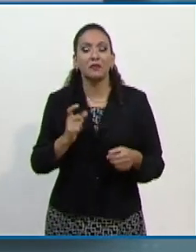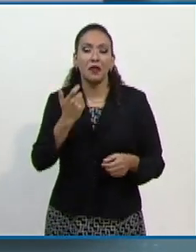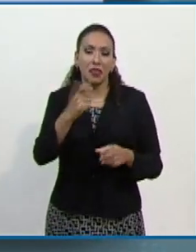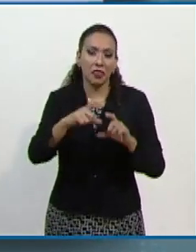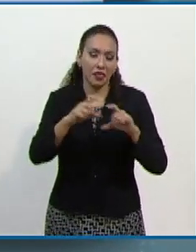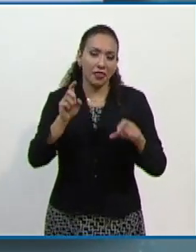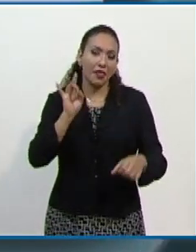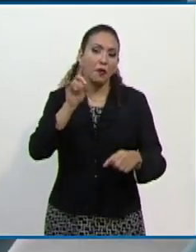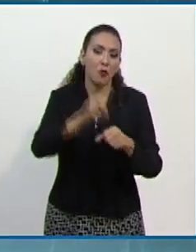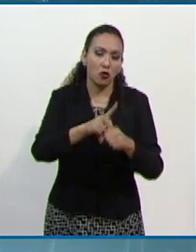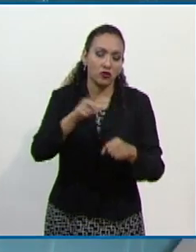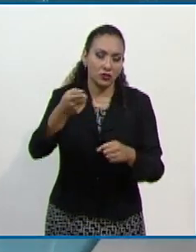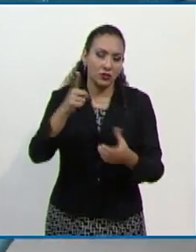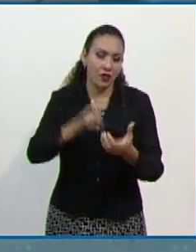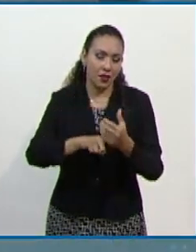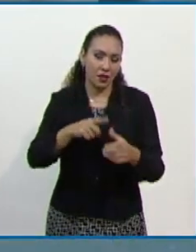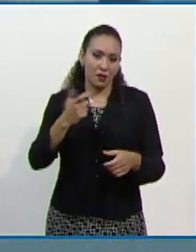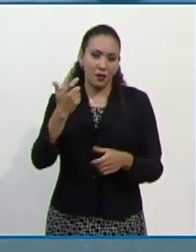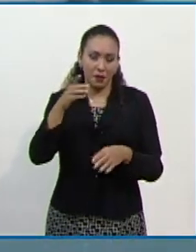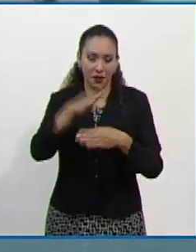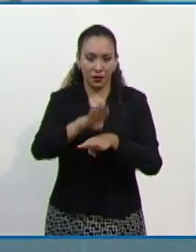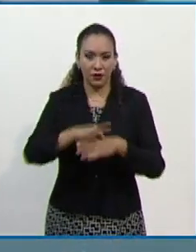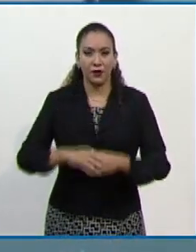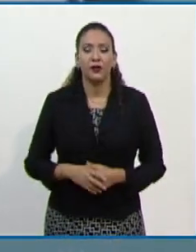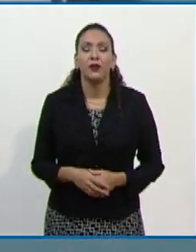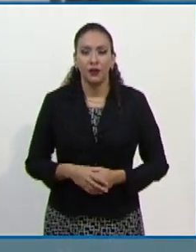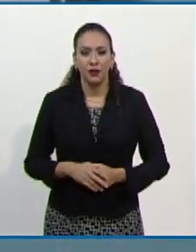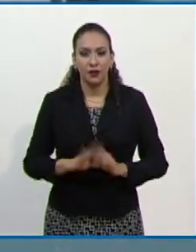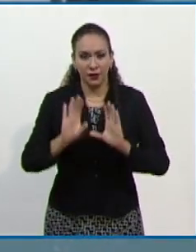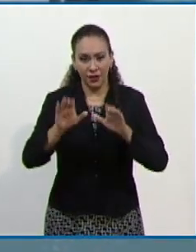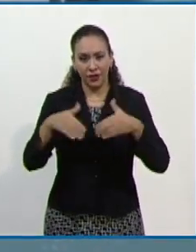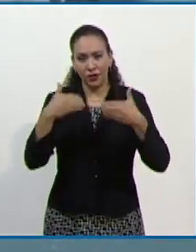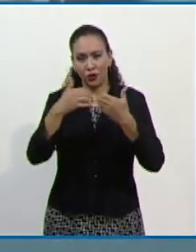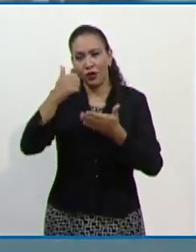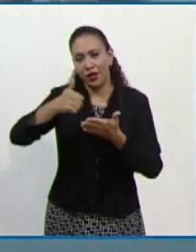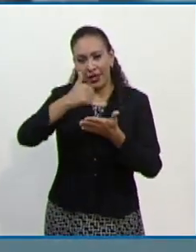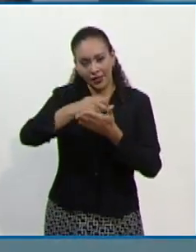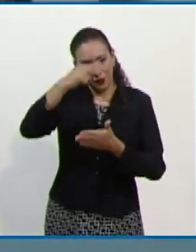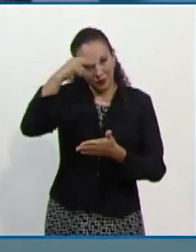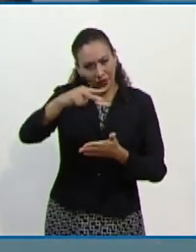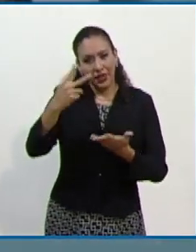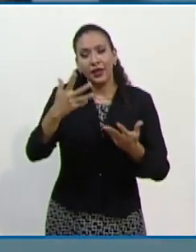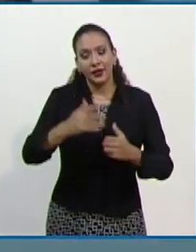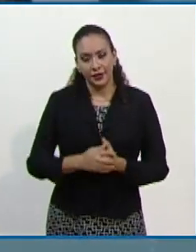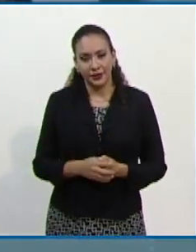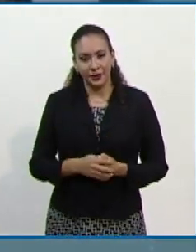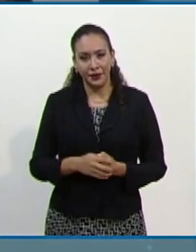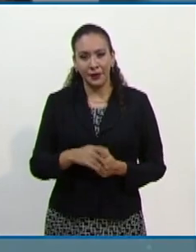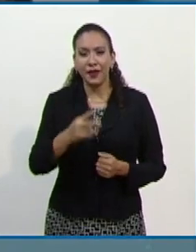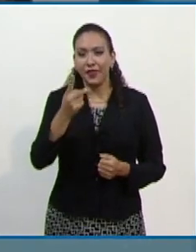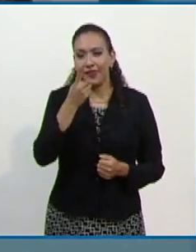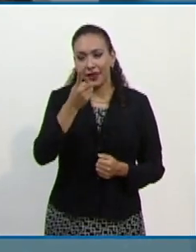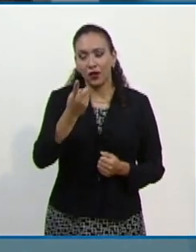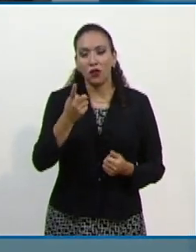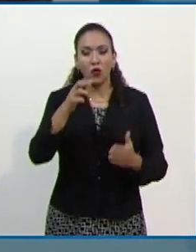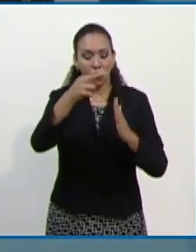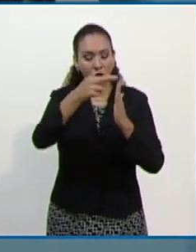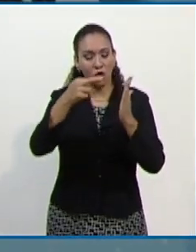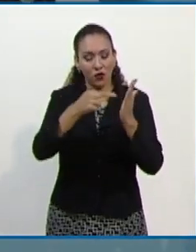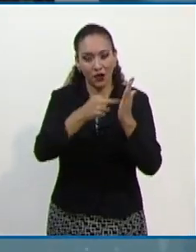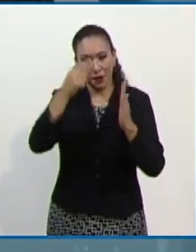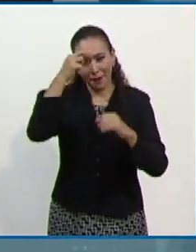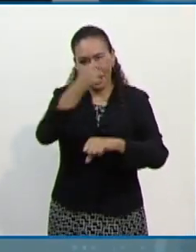bancario referenciado. El Congreso de la Ciudad de México emitió la declaratoria de vigencia del Código Nacional